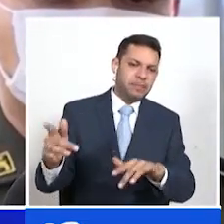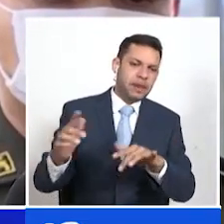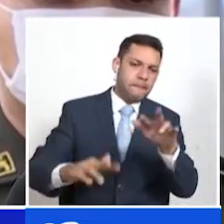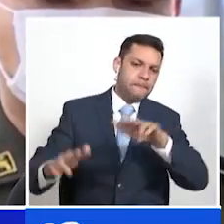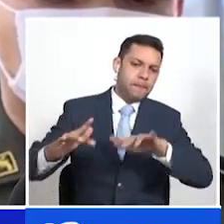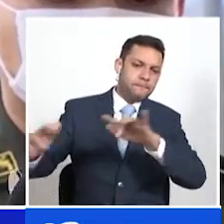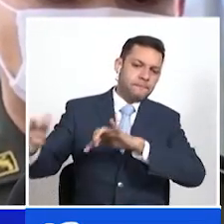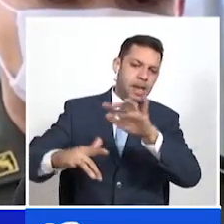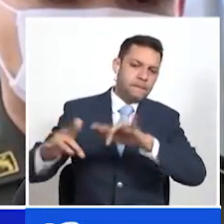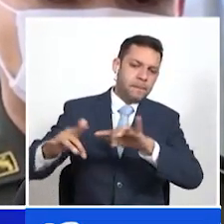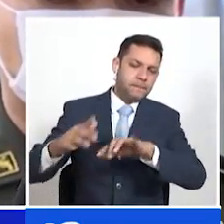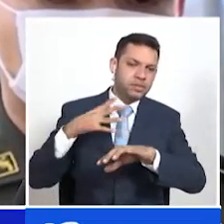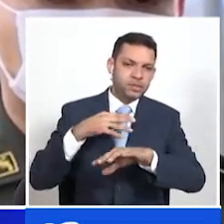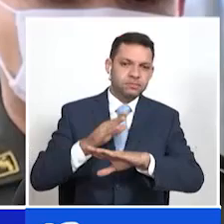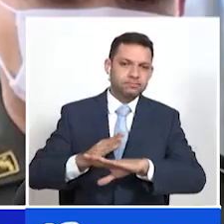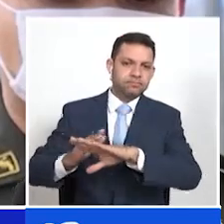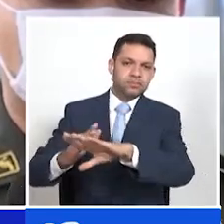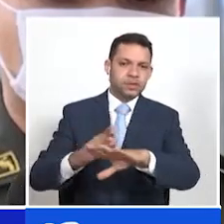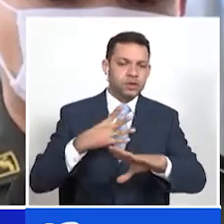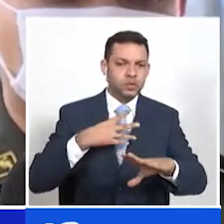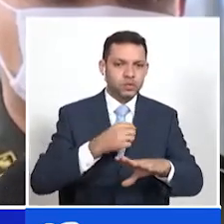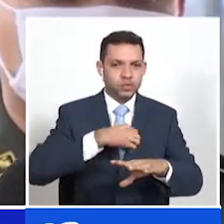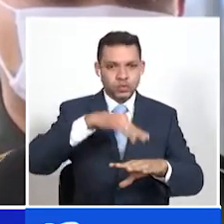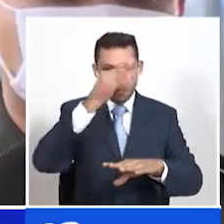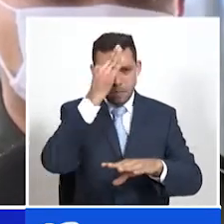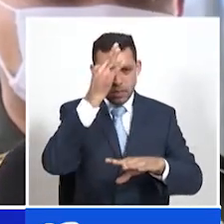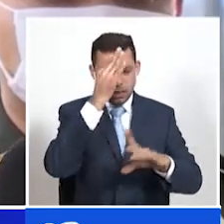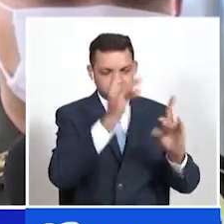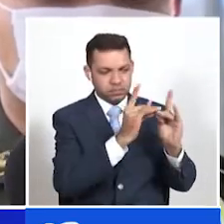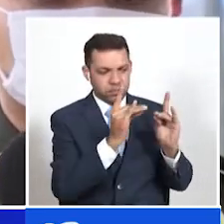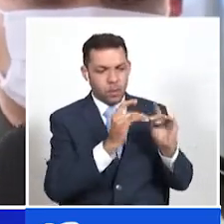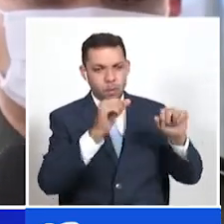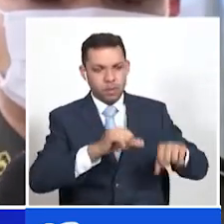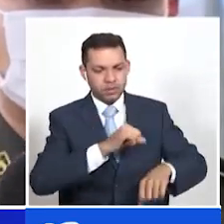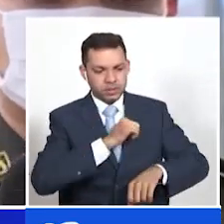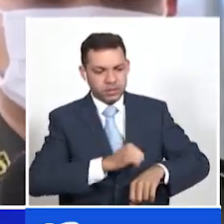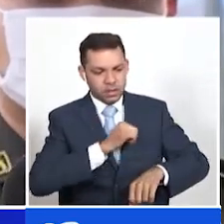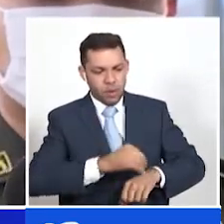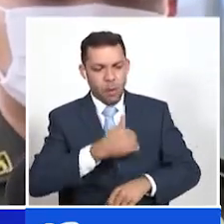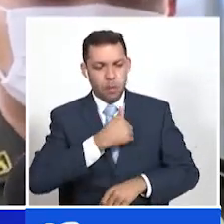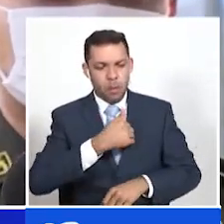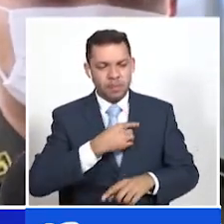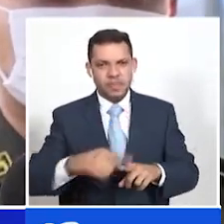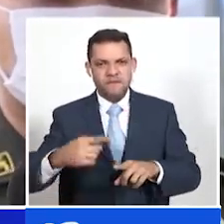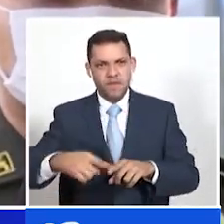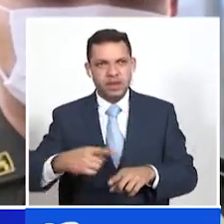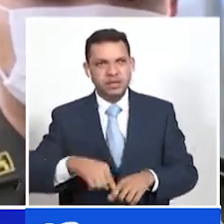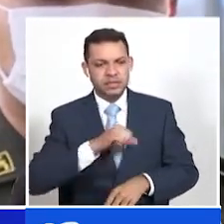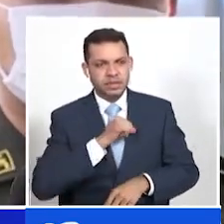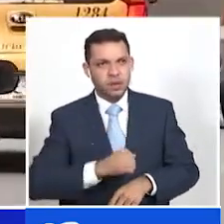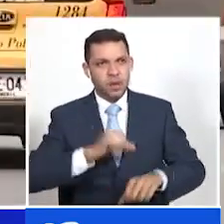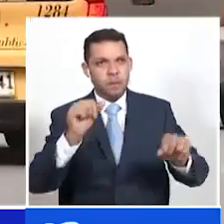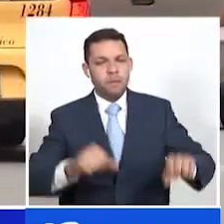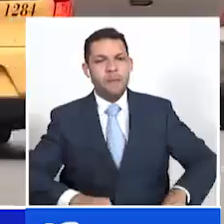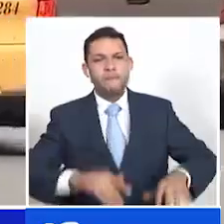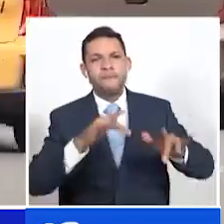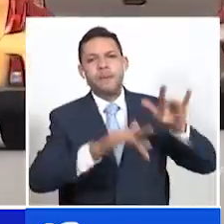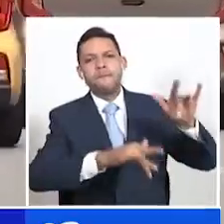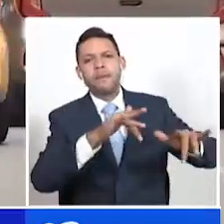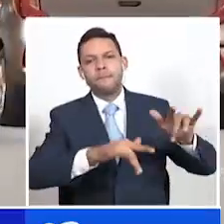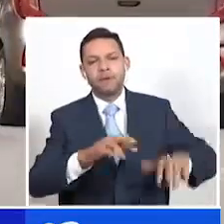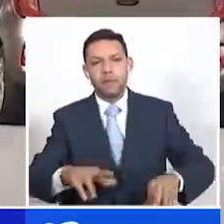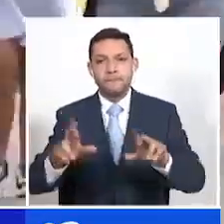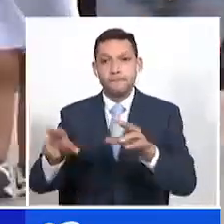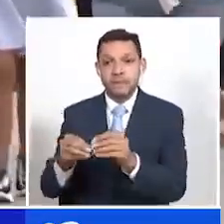instalada de unidades de cuidados intensivos, ya tenemos apertura de todas las cirugías programadas, cirugías de corazón. El gobernador fue enfático en recordar que si bien se espera un